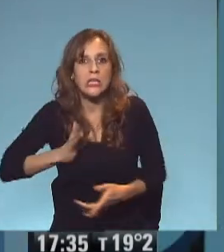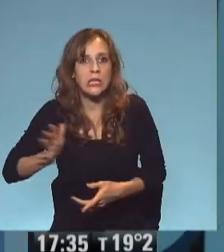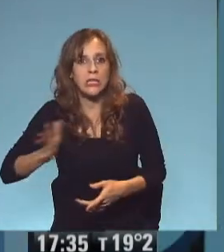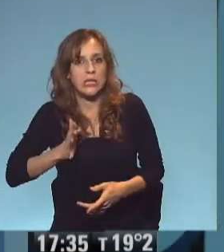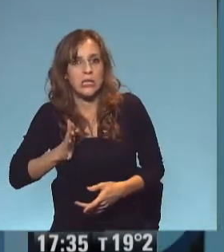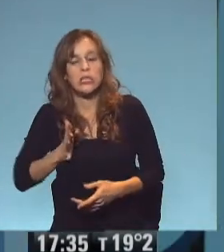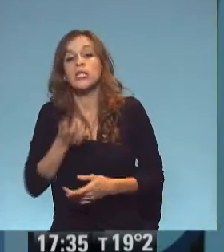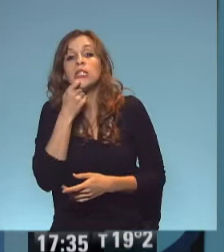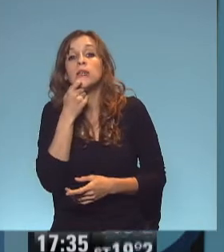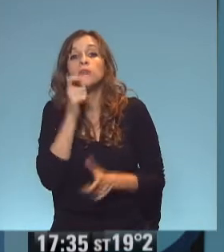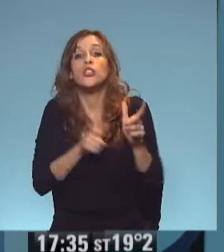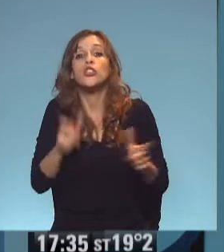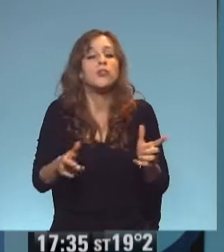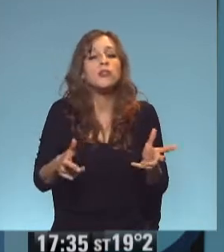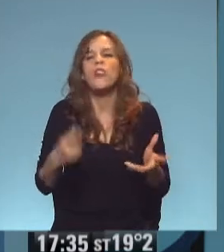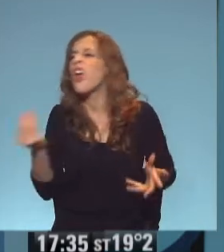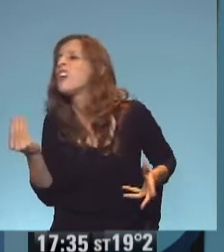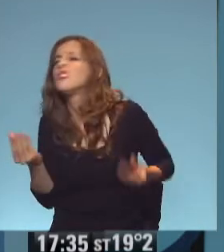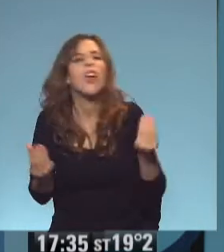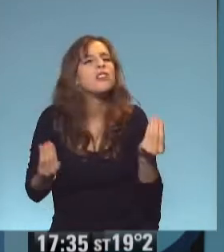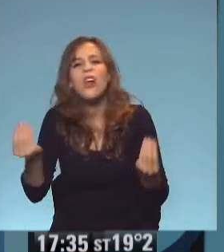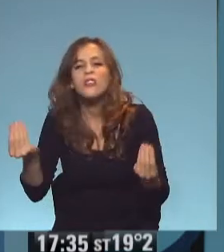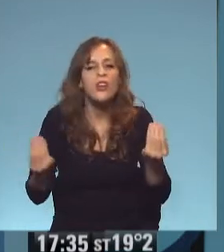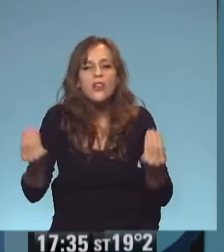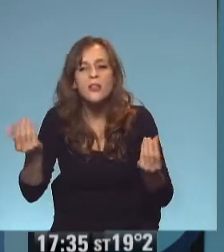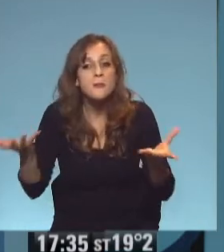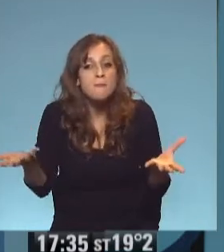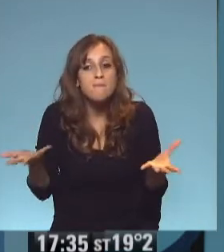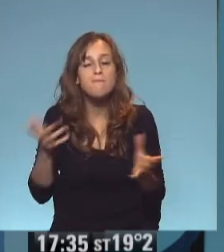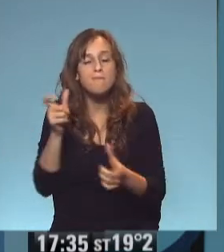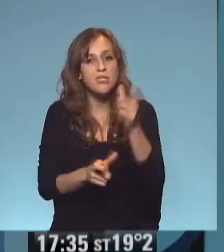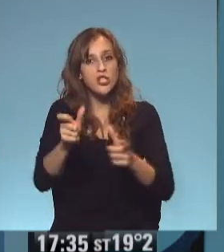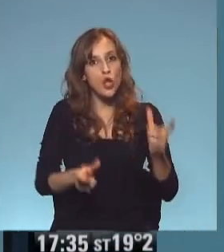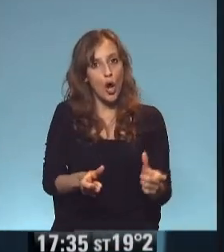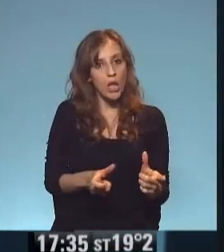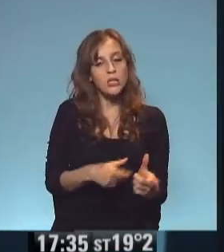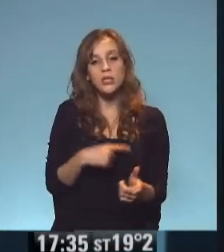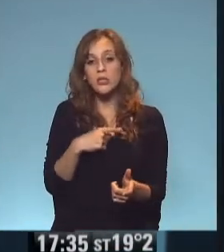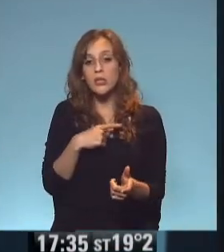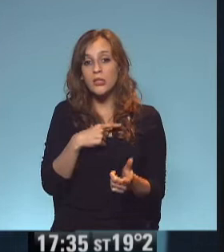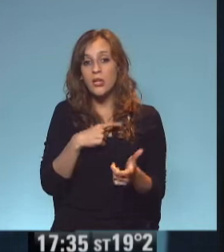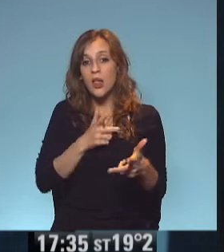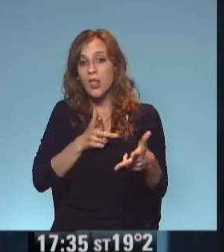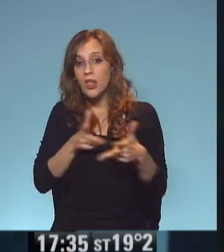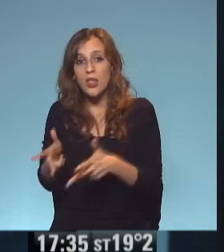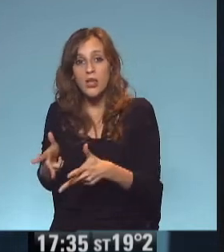alguien preguntaba qué era, los habitantes respondían: